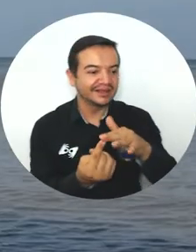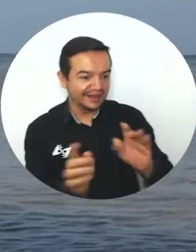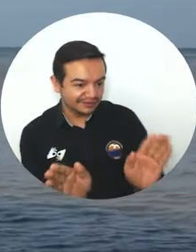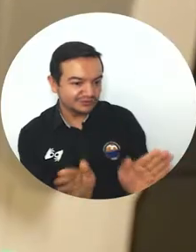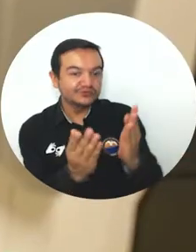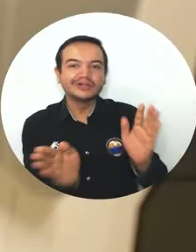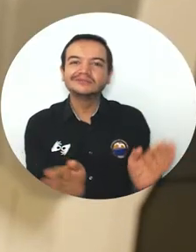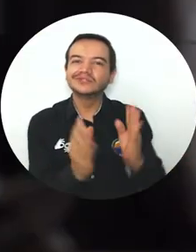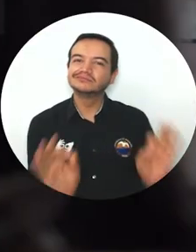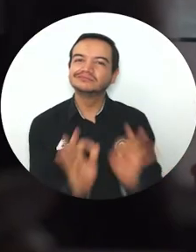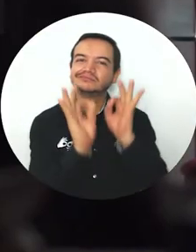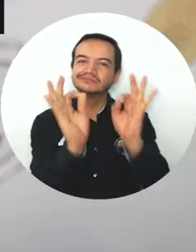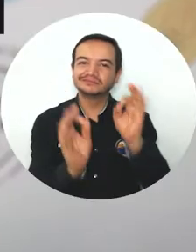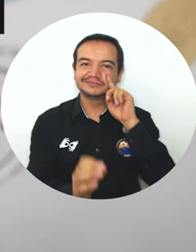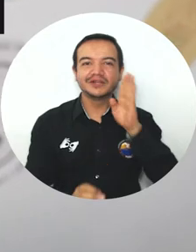futuras generaciones.